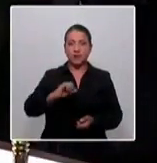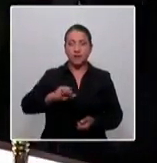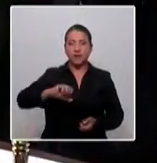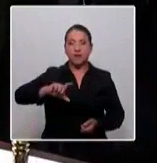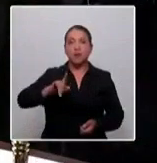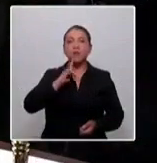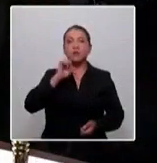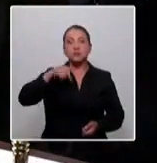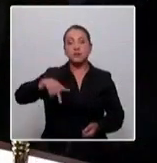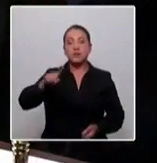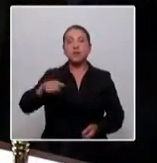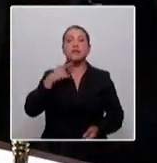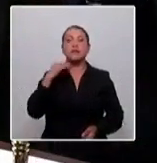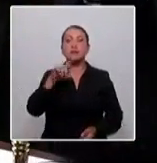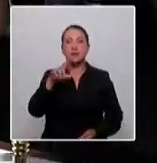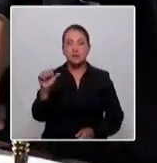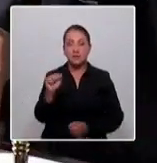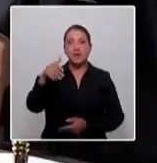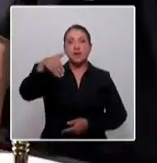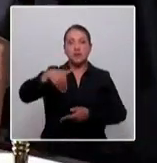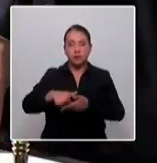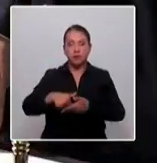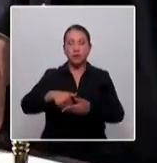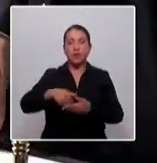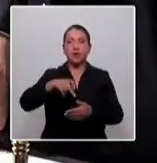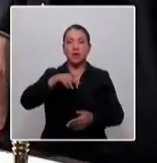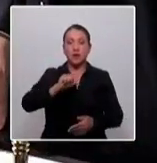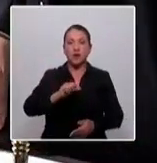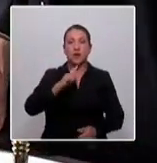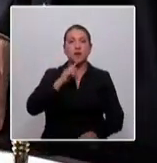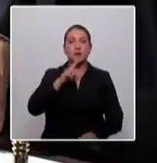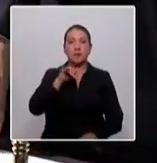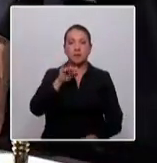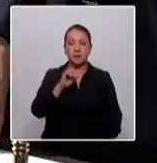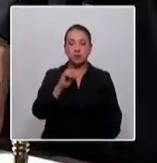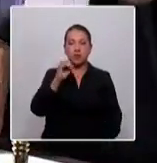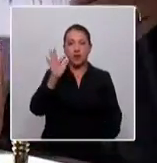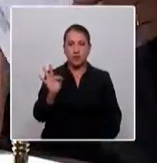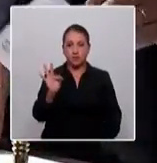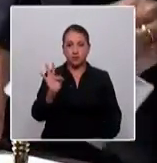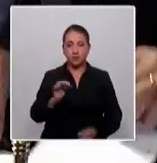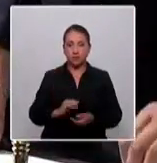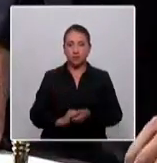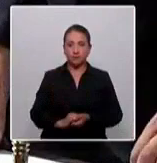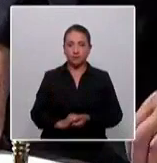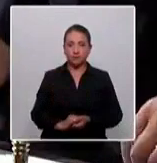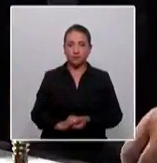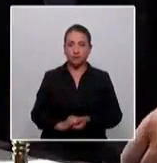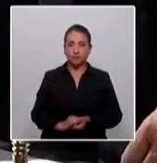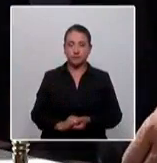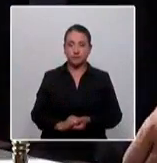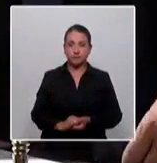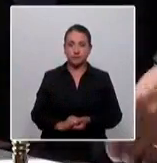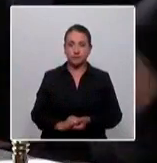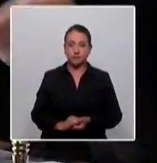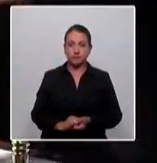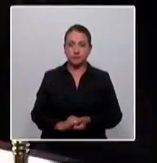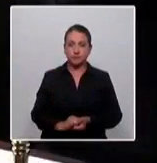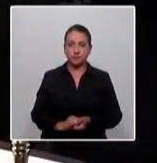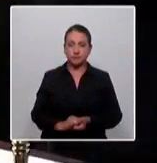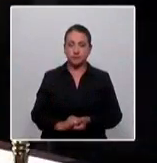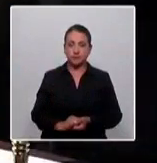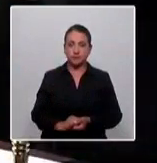obligar a muchos entendimientos y acuerdos. En la política española, ¿no?, en España, donde también hay muchas divisiones, hay mucha autonomía,